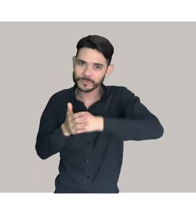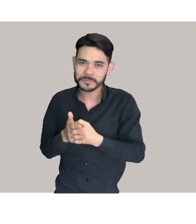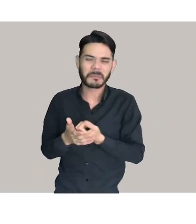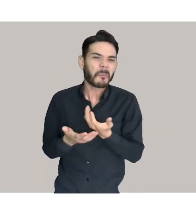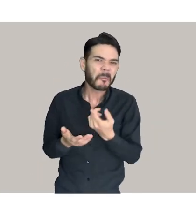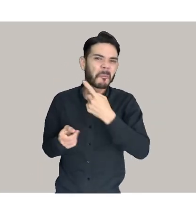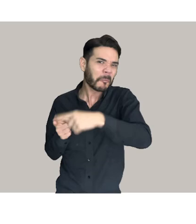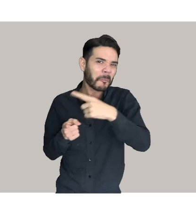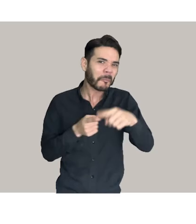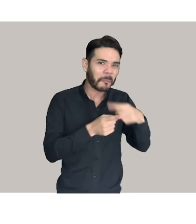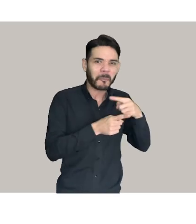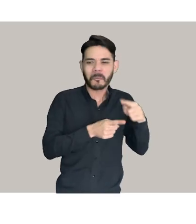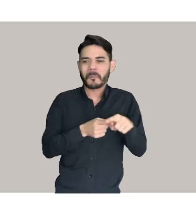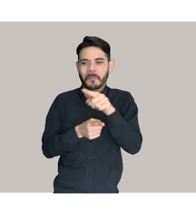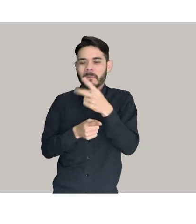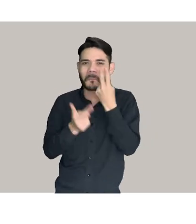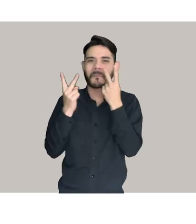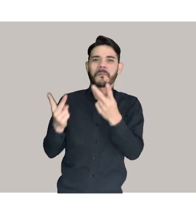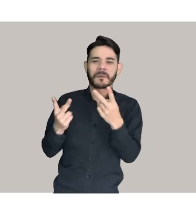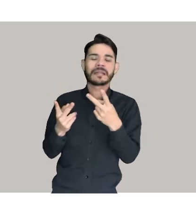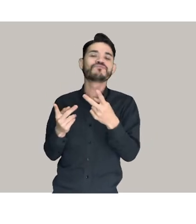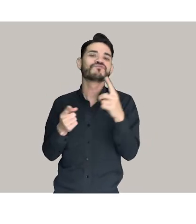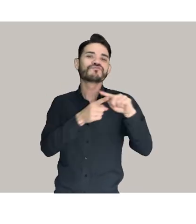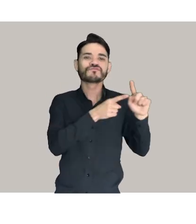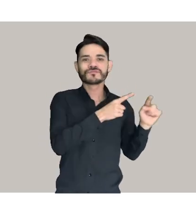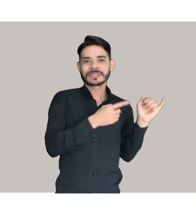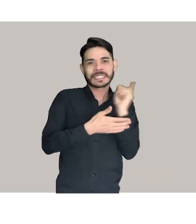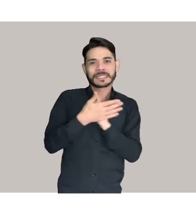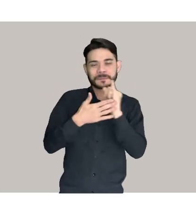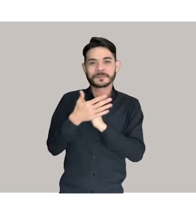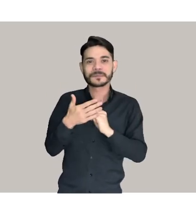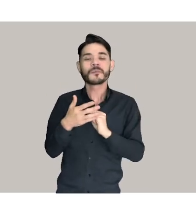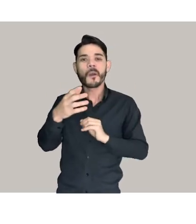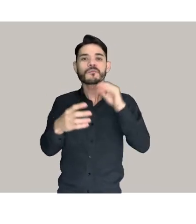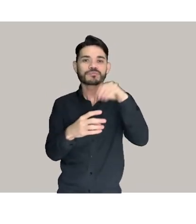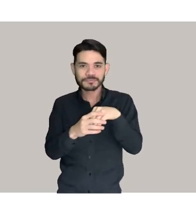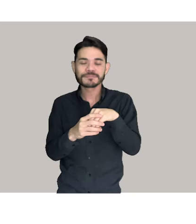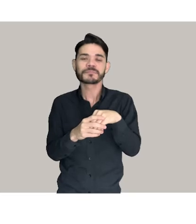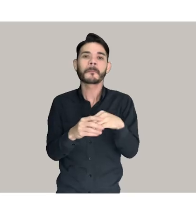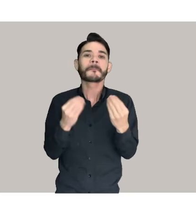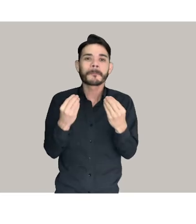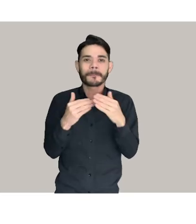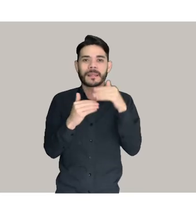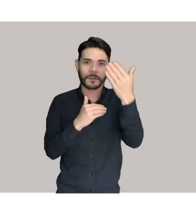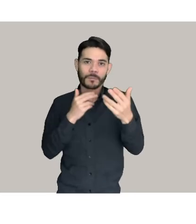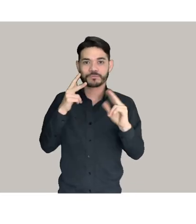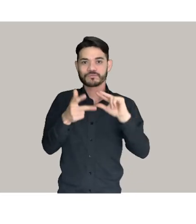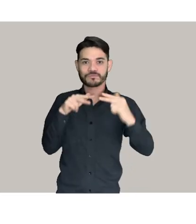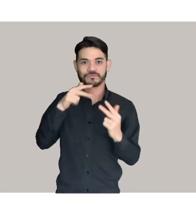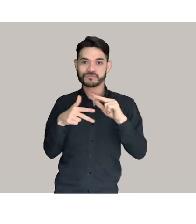guardando, y así sucesivamente. Lo que van a ver son imágenes que se utilizaron